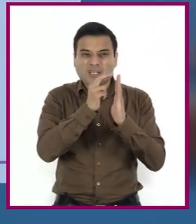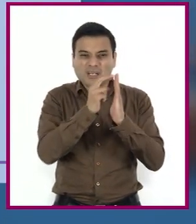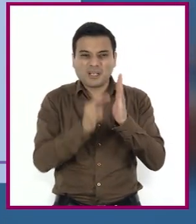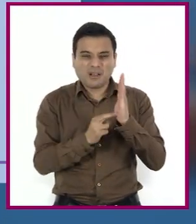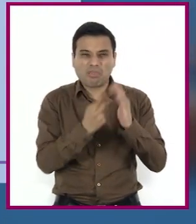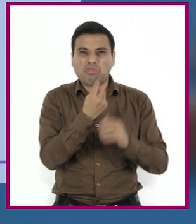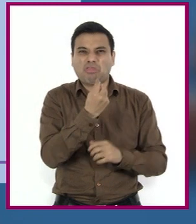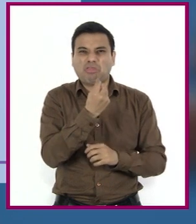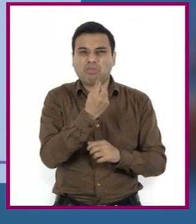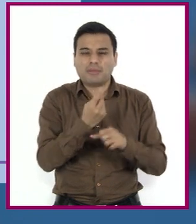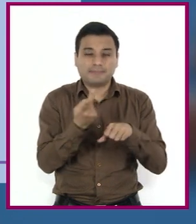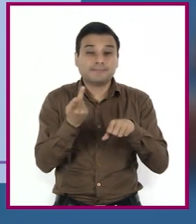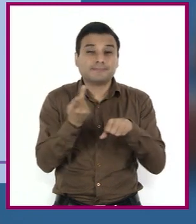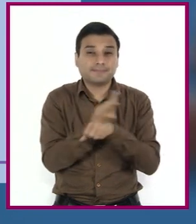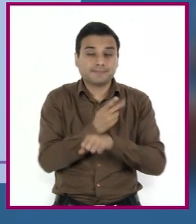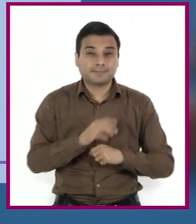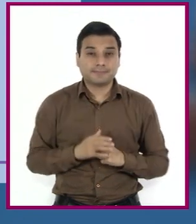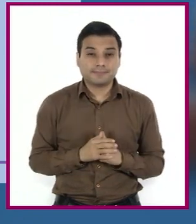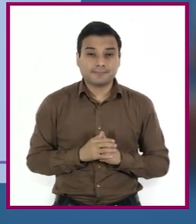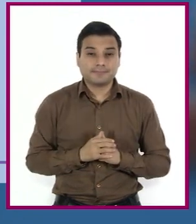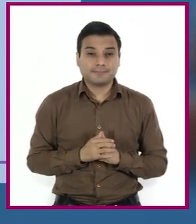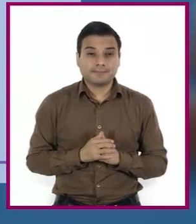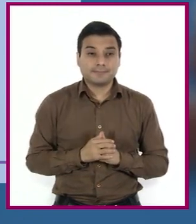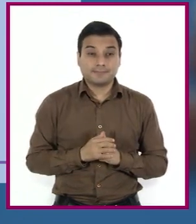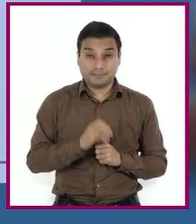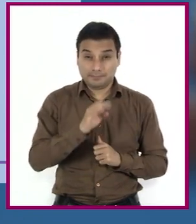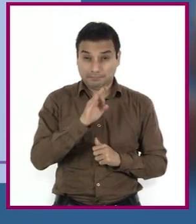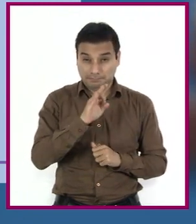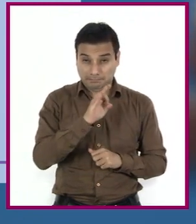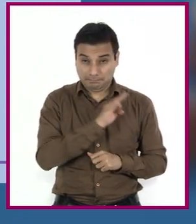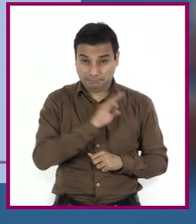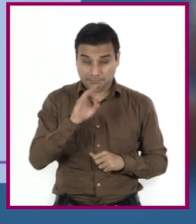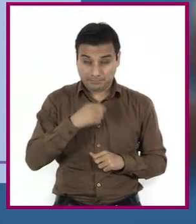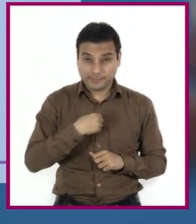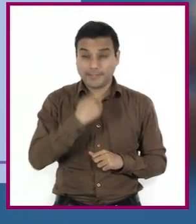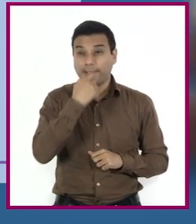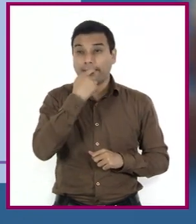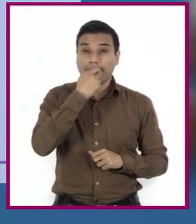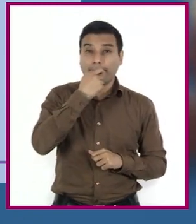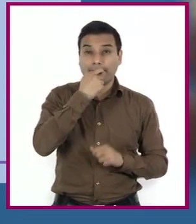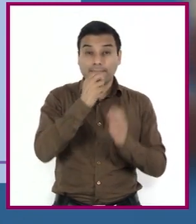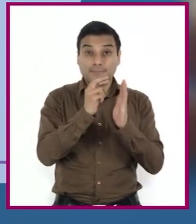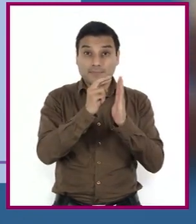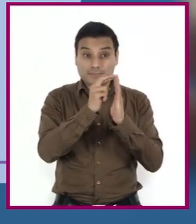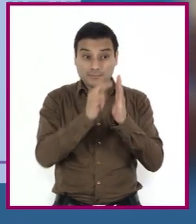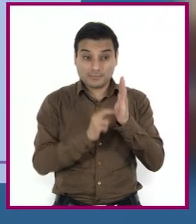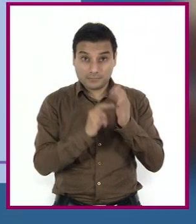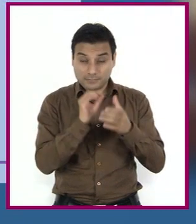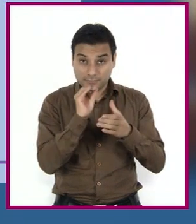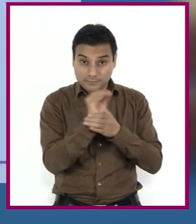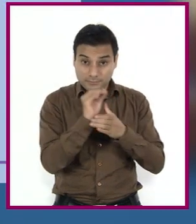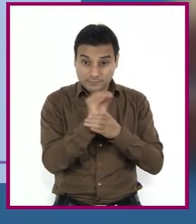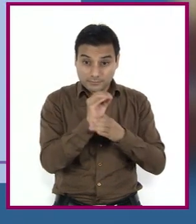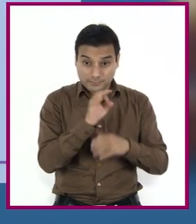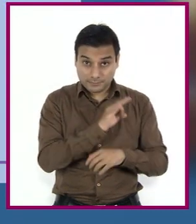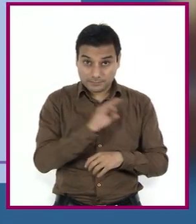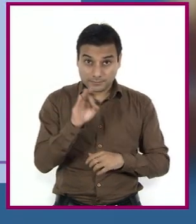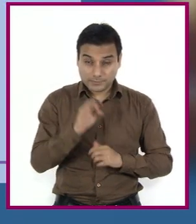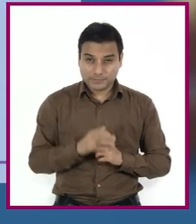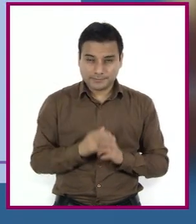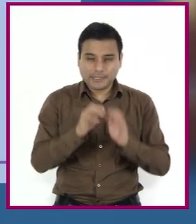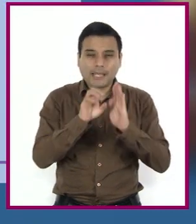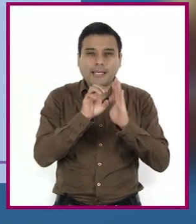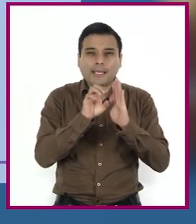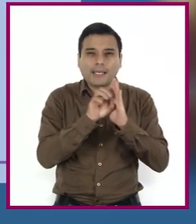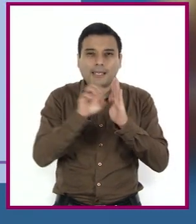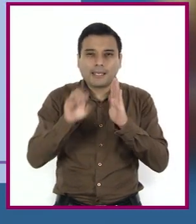reglamento? ¿Es posible ser árbitro o árbitra sin seguir ciertos lineamientos? Imaginen un caso en